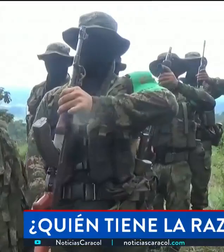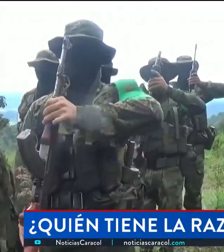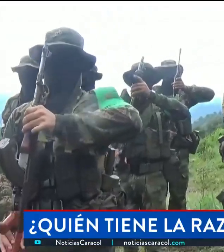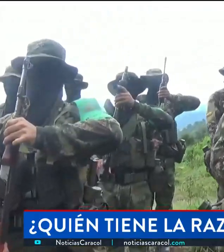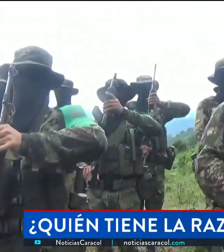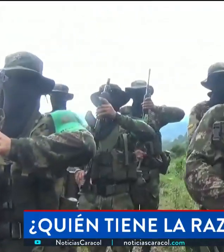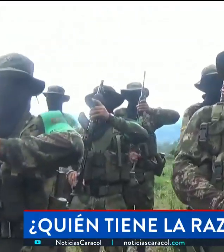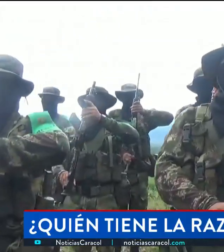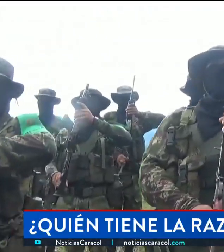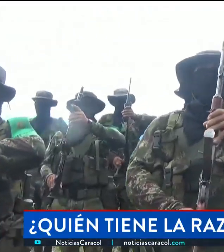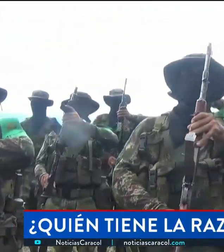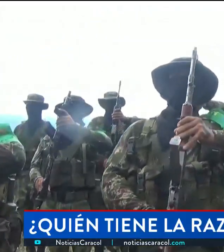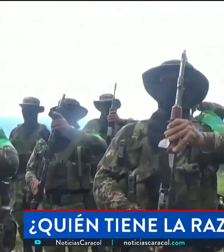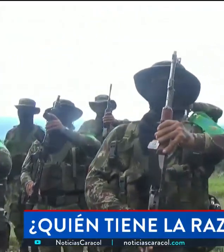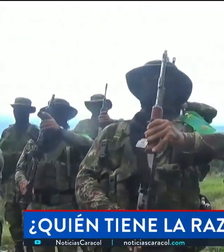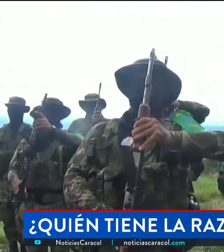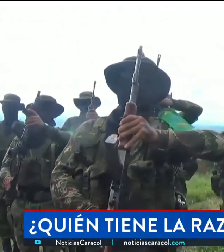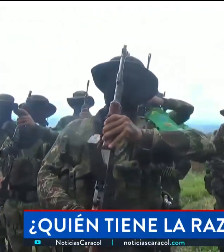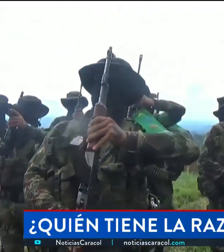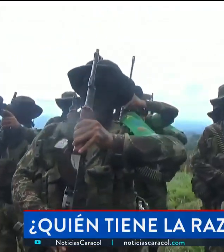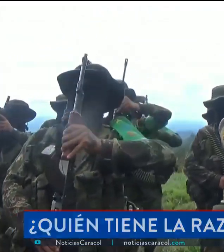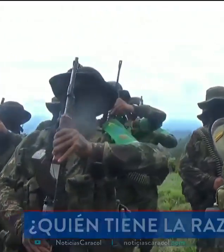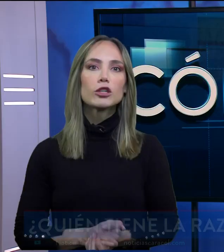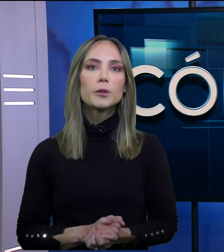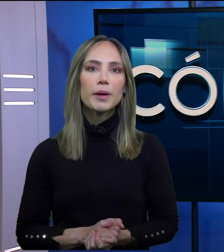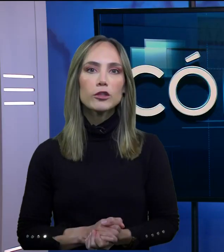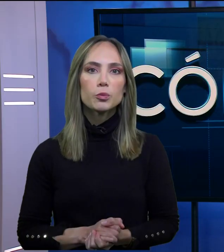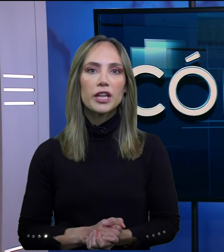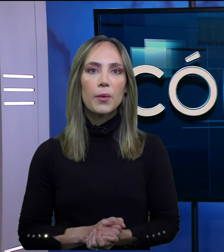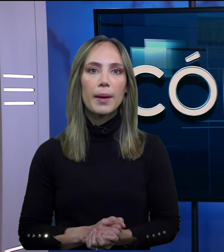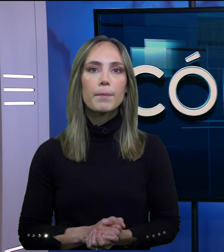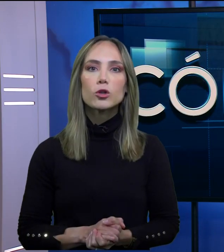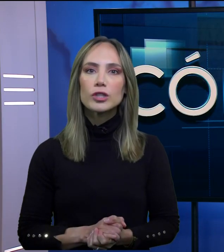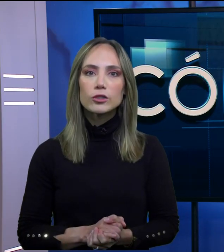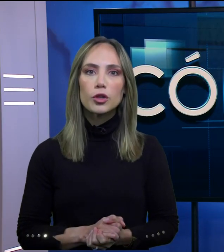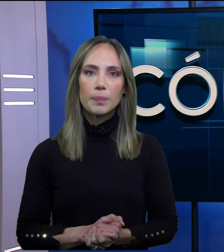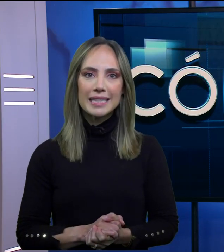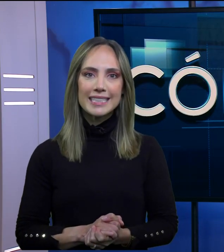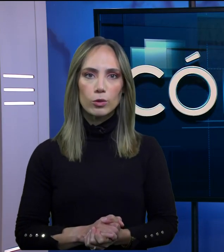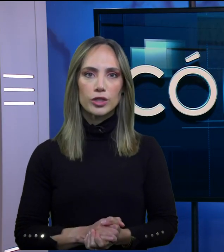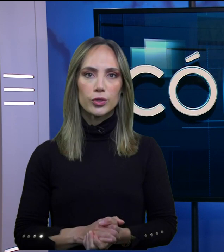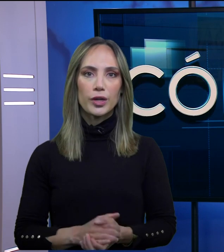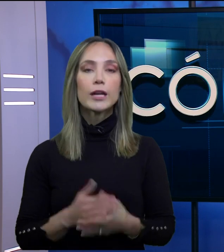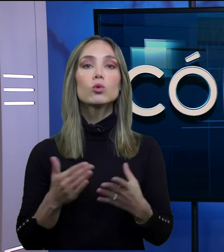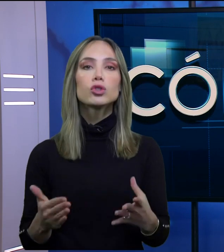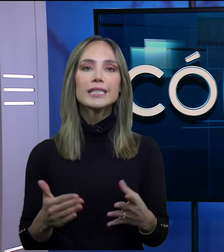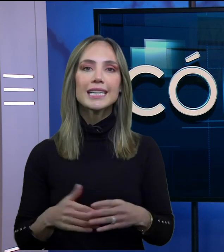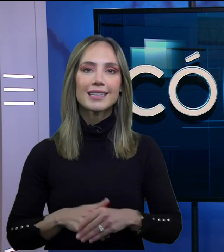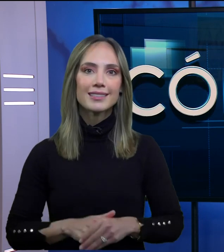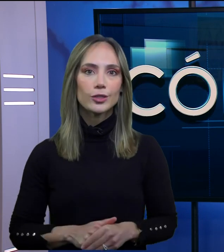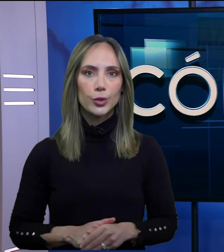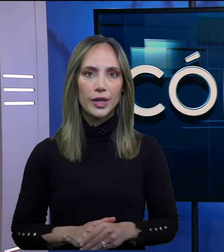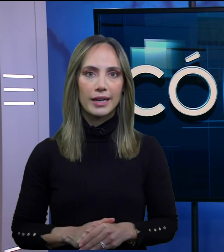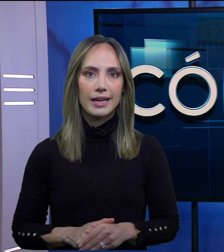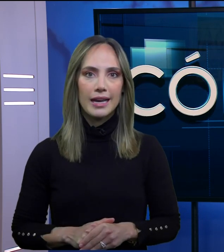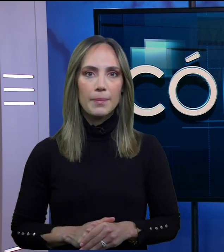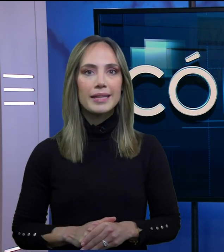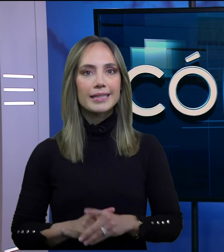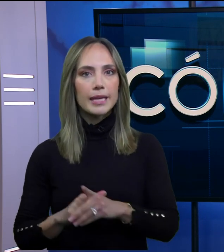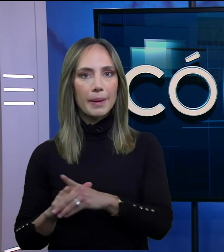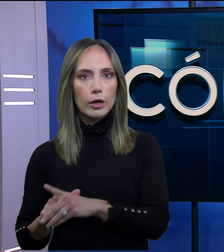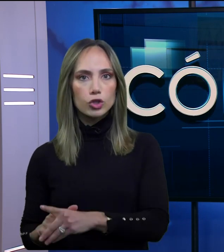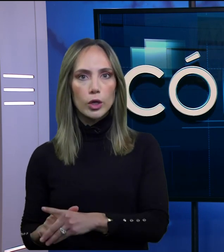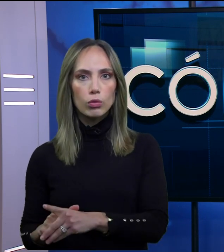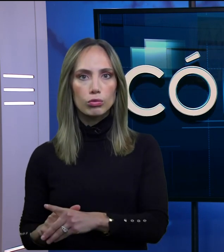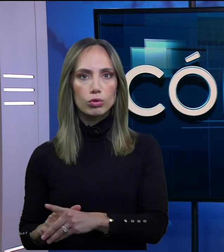las bandas criminales, que es, por ejemplo, el Clan del Golfo. Para los primeros puede haber proceso de paz, negociación y justicia transicional,